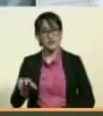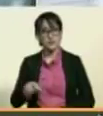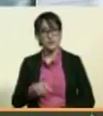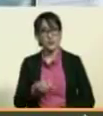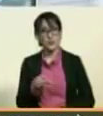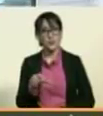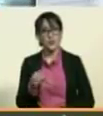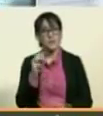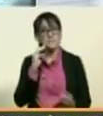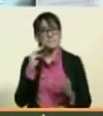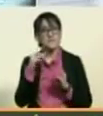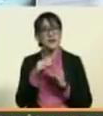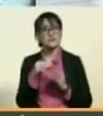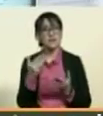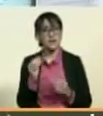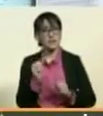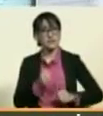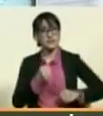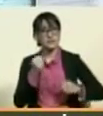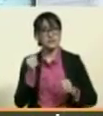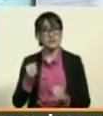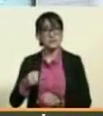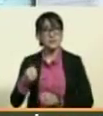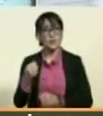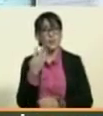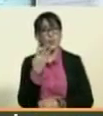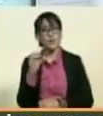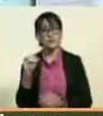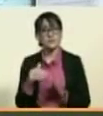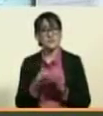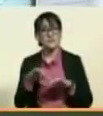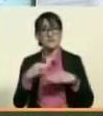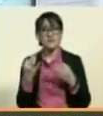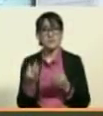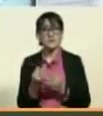la meta en el estado del Tamacuro es llegar a 40.000 familias de la Gran Misión Hogares de la Patria.